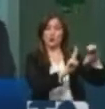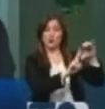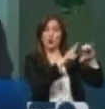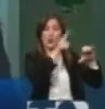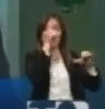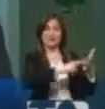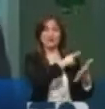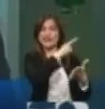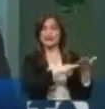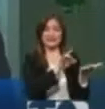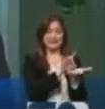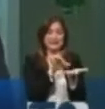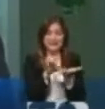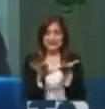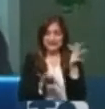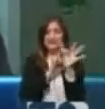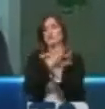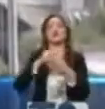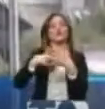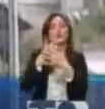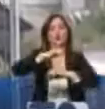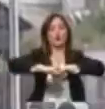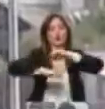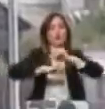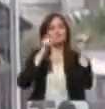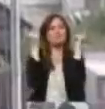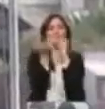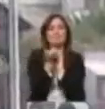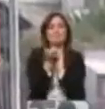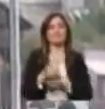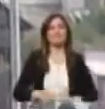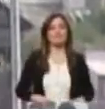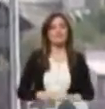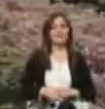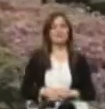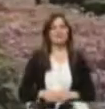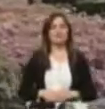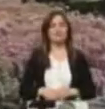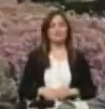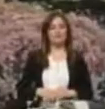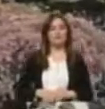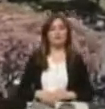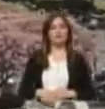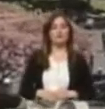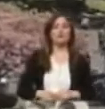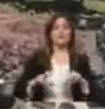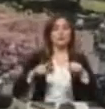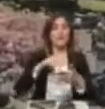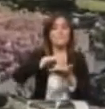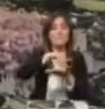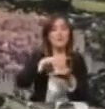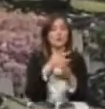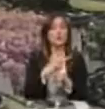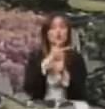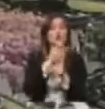y segundo, reestructurarlo para que cumpla su función. No obstante, la forma en la que el Ejecutivo plantea elegir a los miembros del Consejo